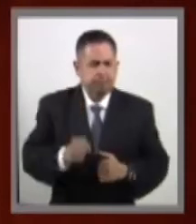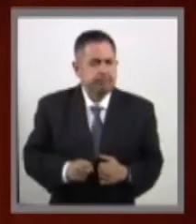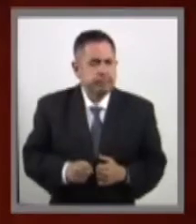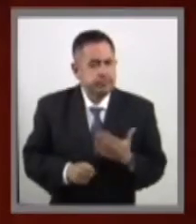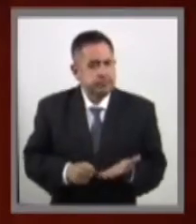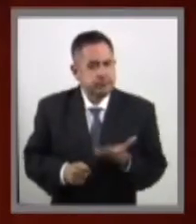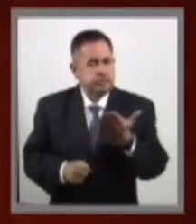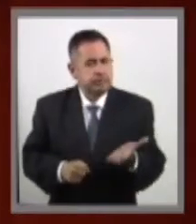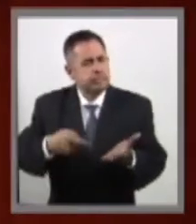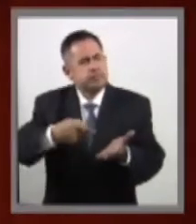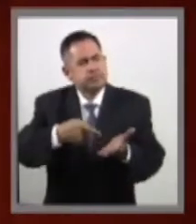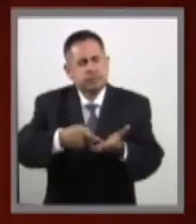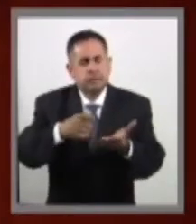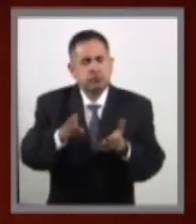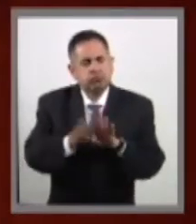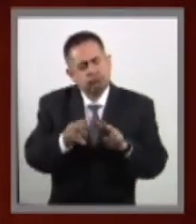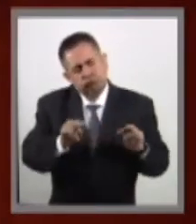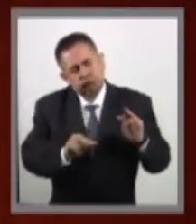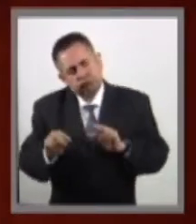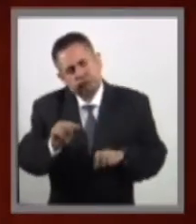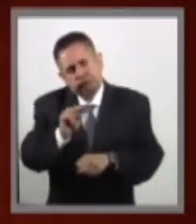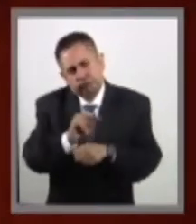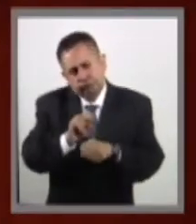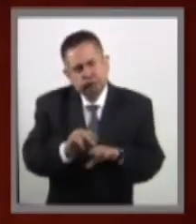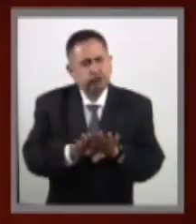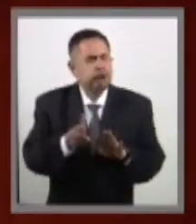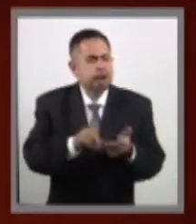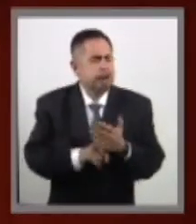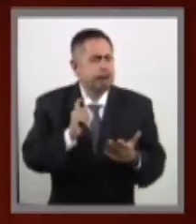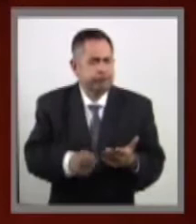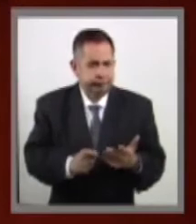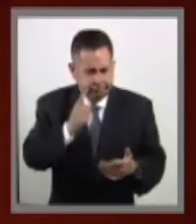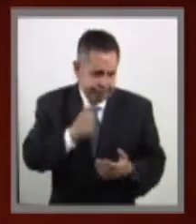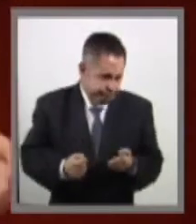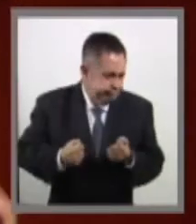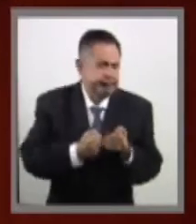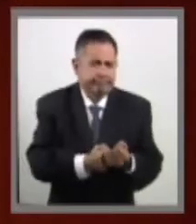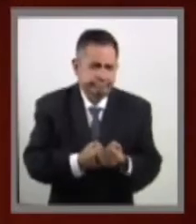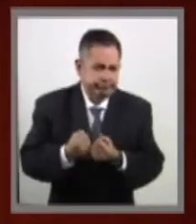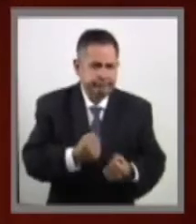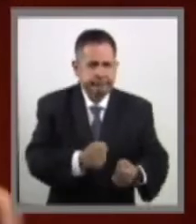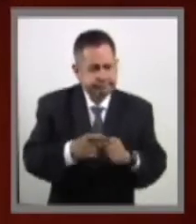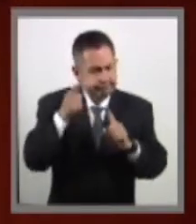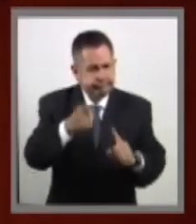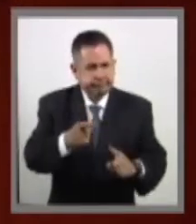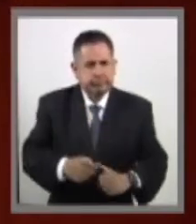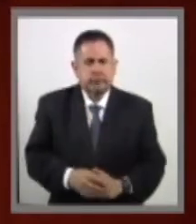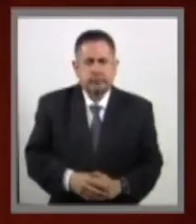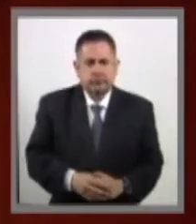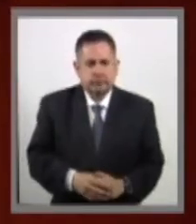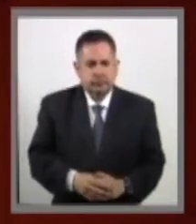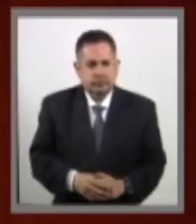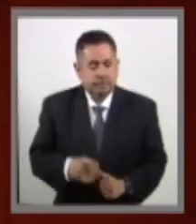habrá de contar con la supervisión, la vigilancia en aras de fortalecer el propósito.